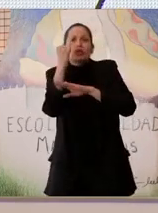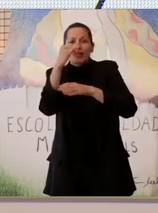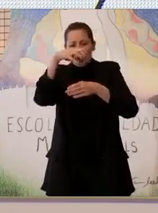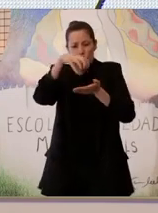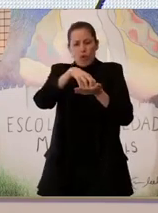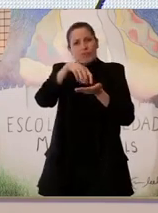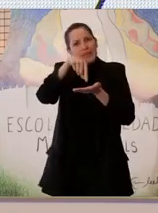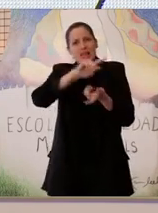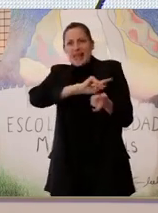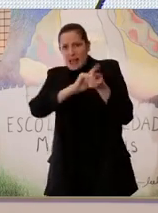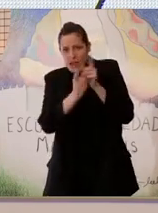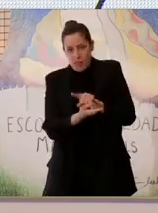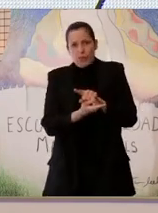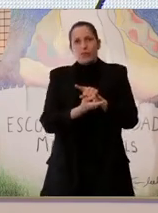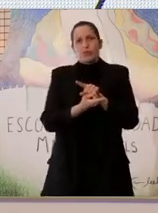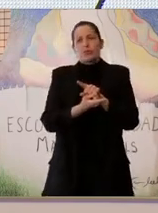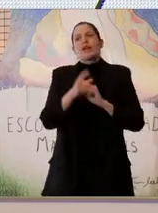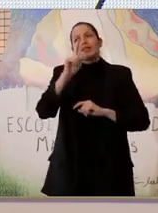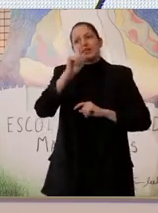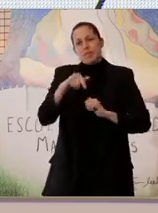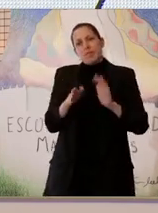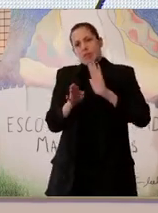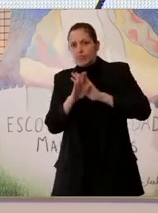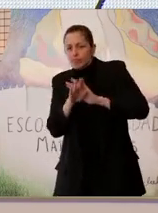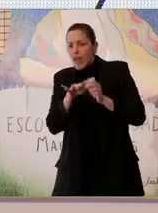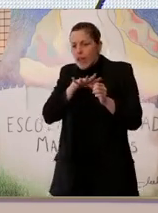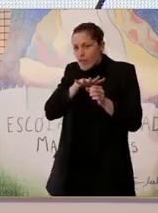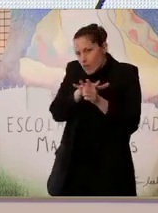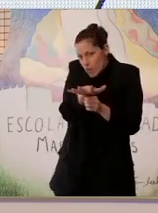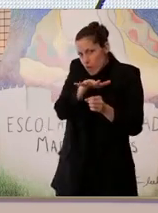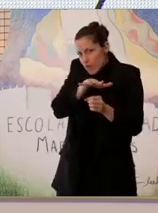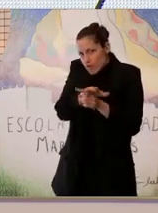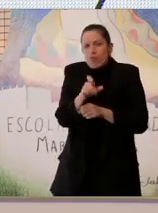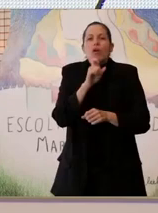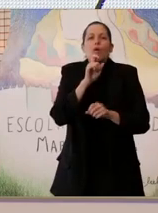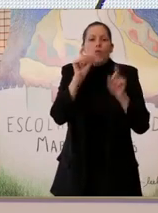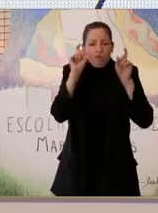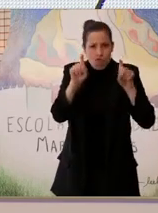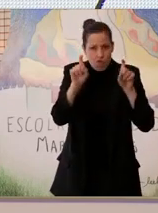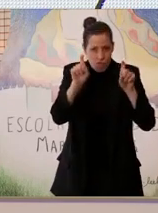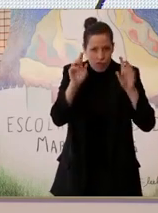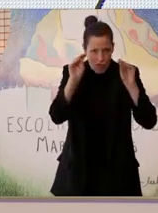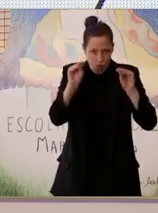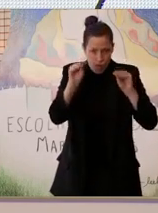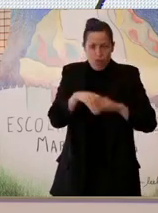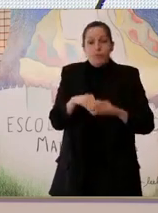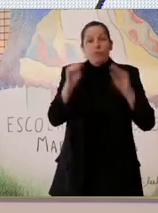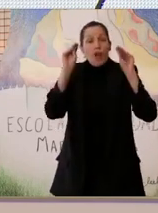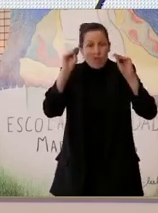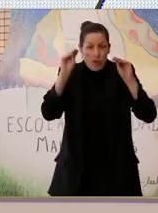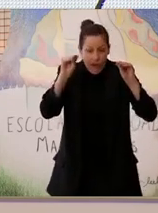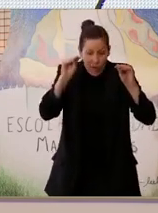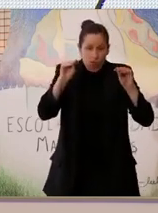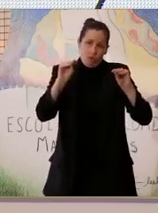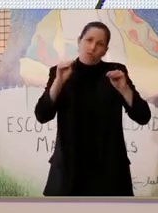seguir influyendo o incidiendo muchísimo en la formación con perspectiva de género de toda la